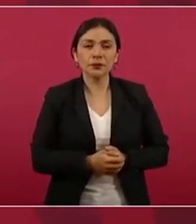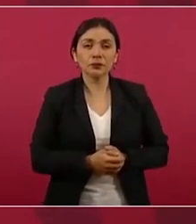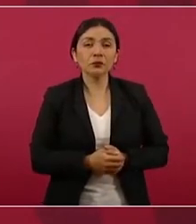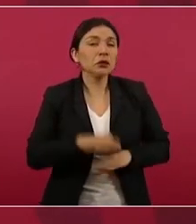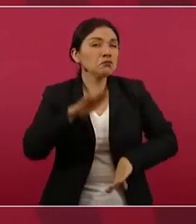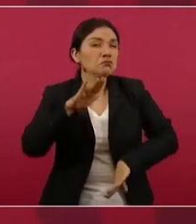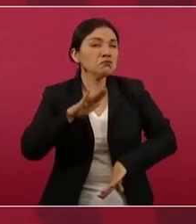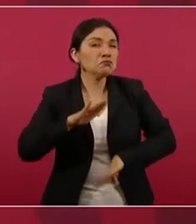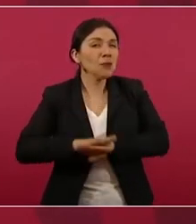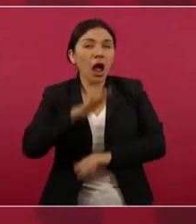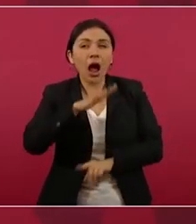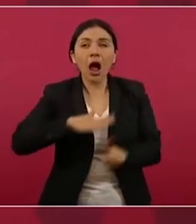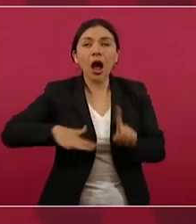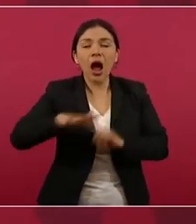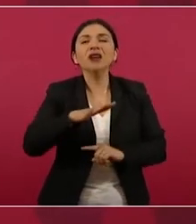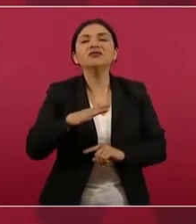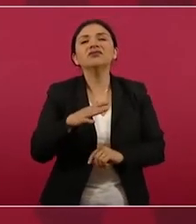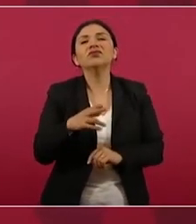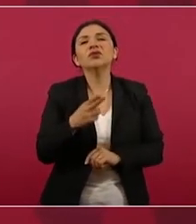beneficiarios